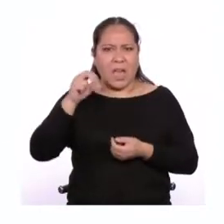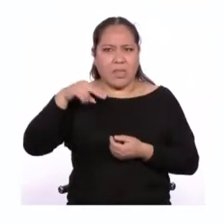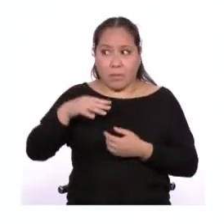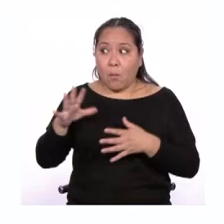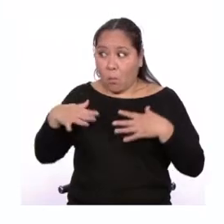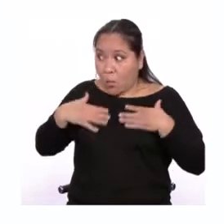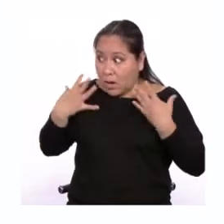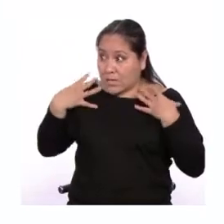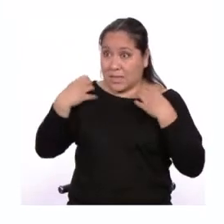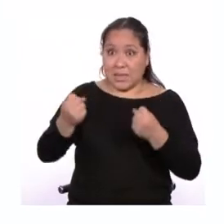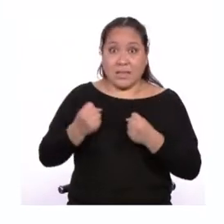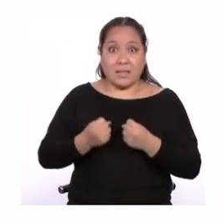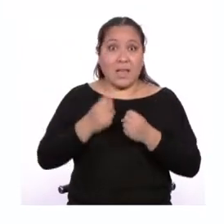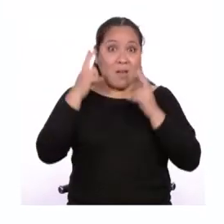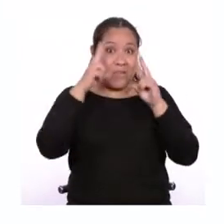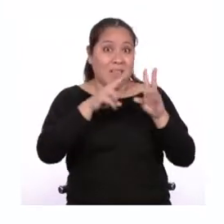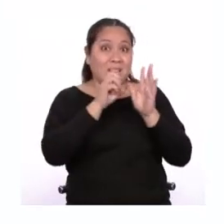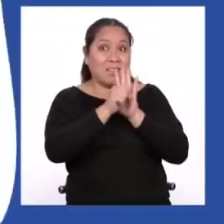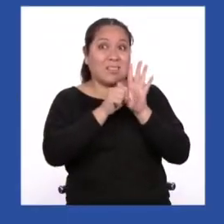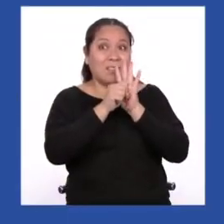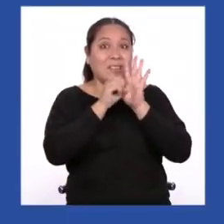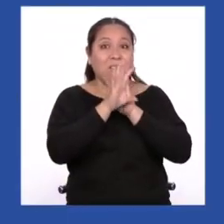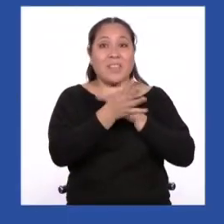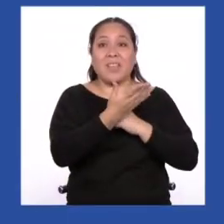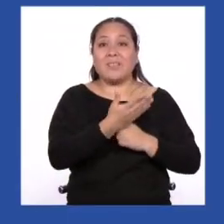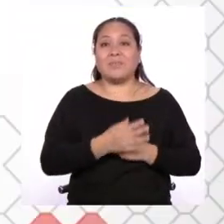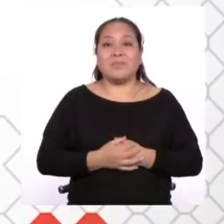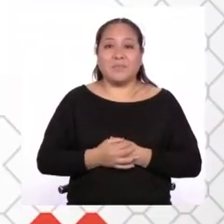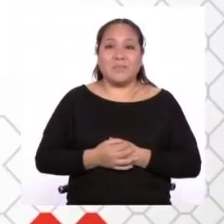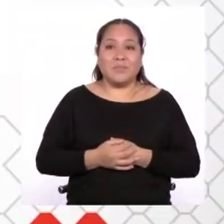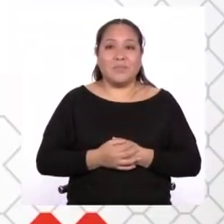Para responder estas preguntas hay que ver el siguiente video.